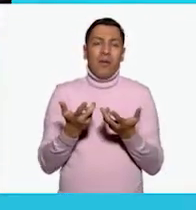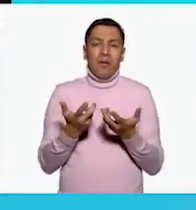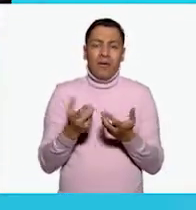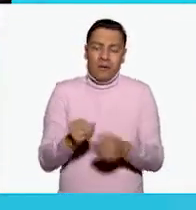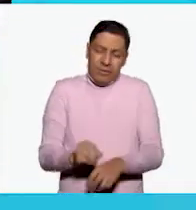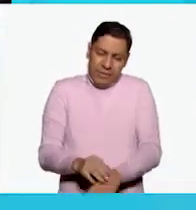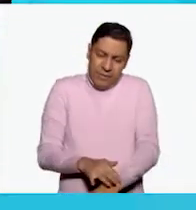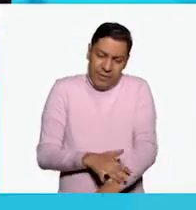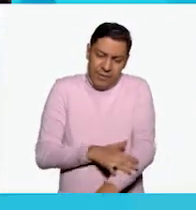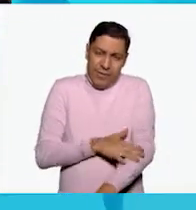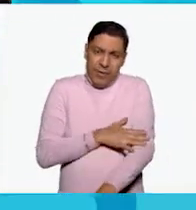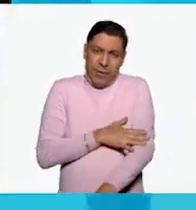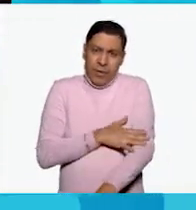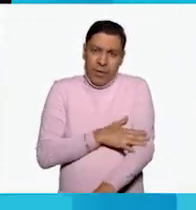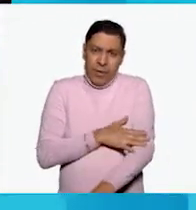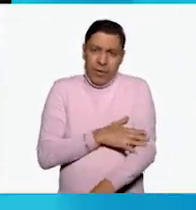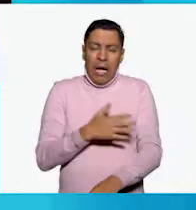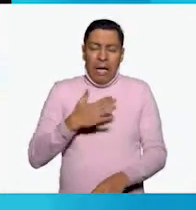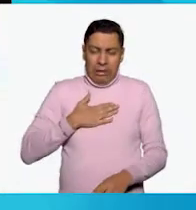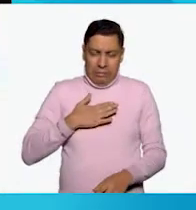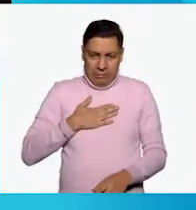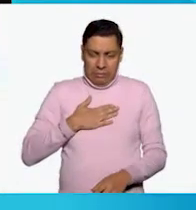emoción esté en ti.